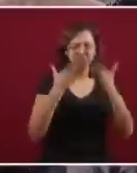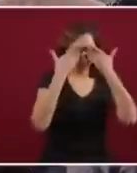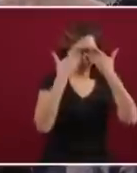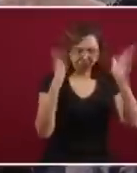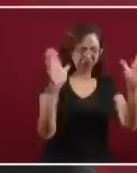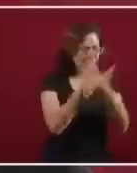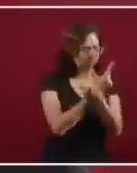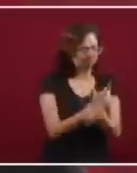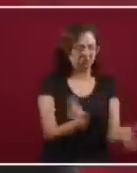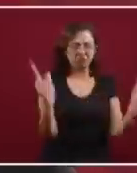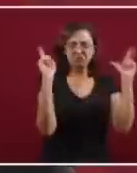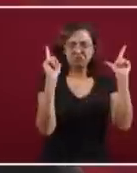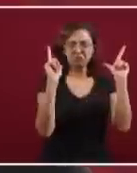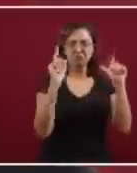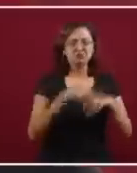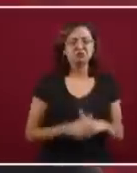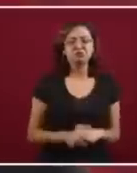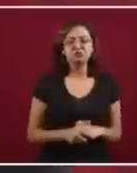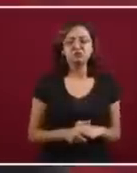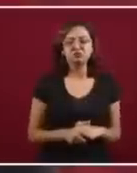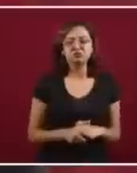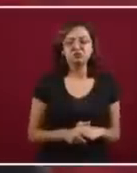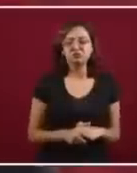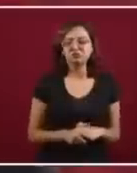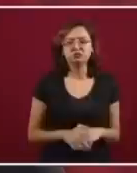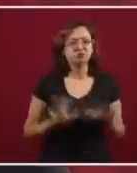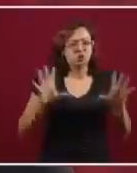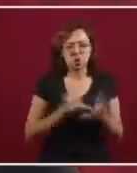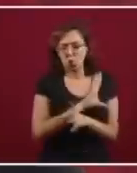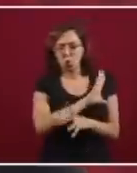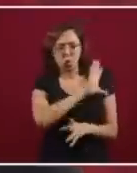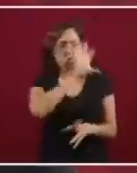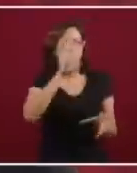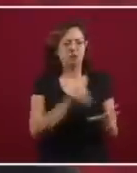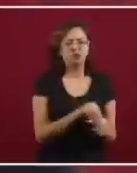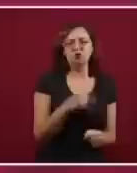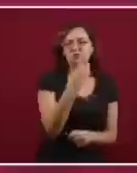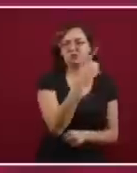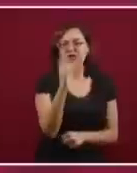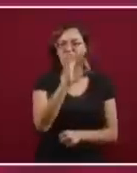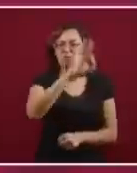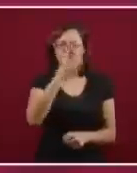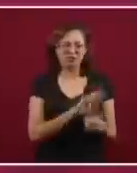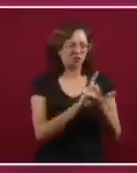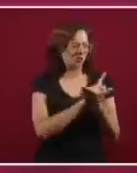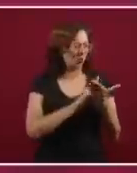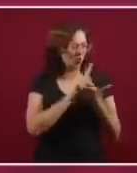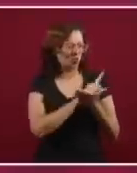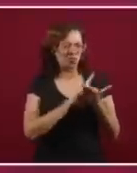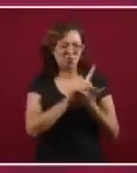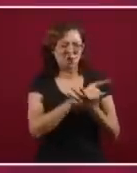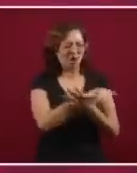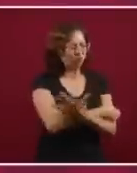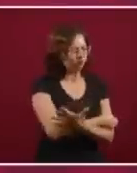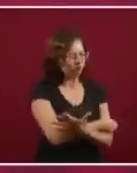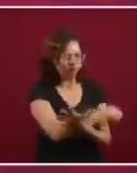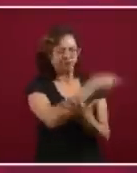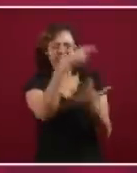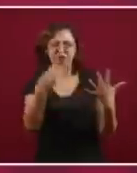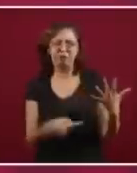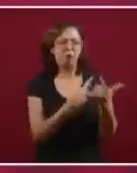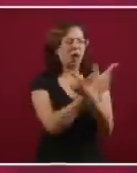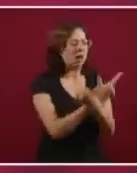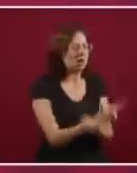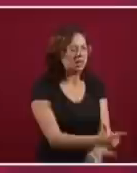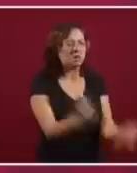liberales lo que dicen es el camino a seguir es la liberalización completa de cualquier producto porque los individuos